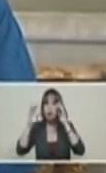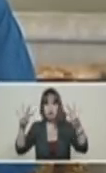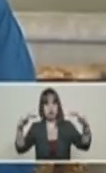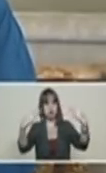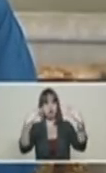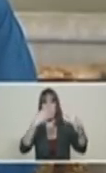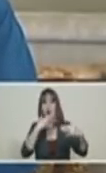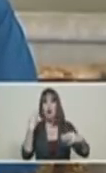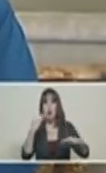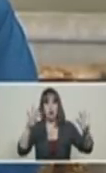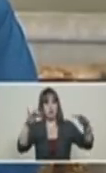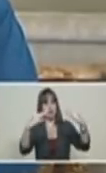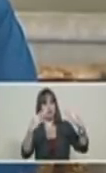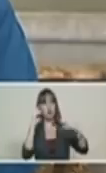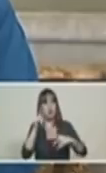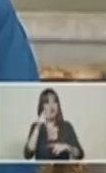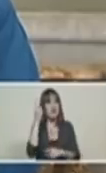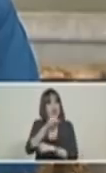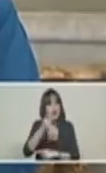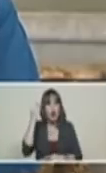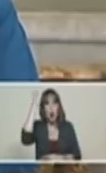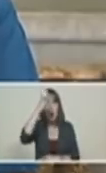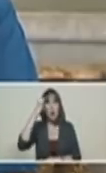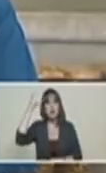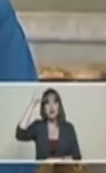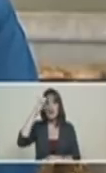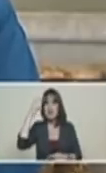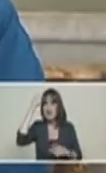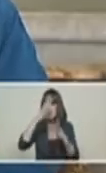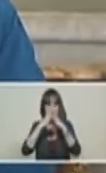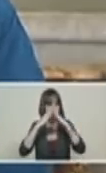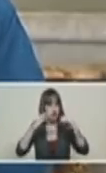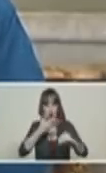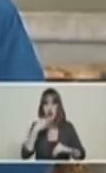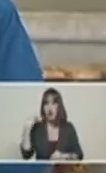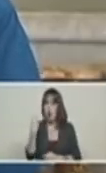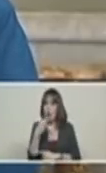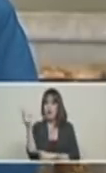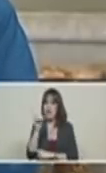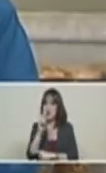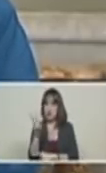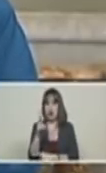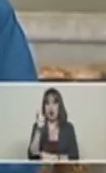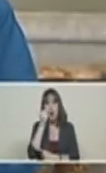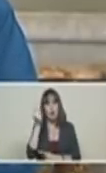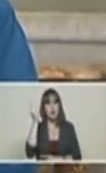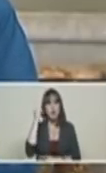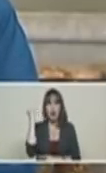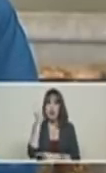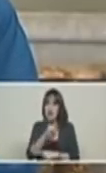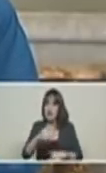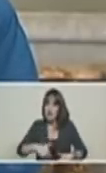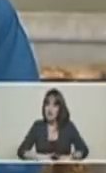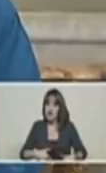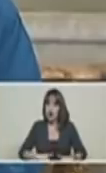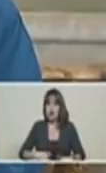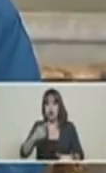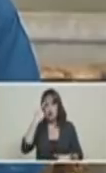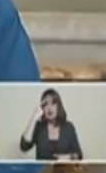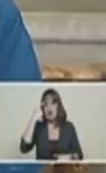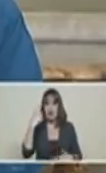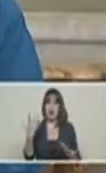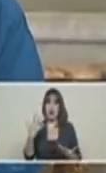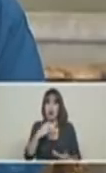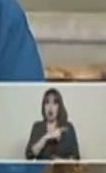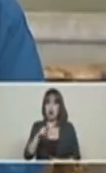la juventud que debe tener conciencia de esto, toda la juventud venezolana debe tener conciencia del esfuerzo que estamos haciendo. Y la